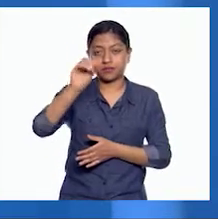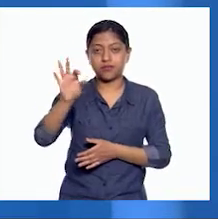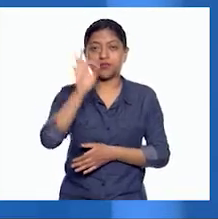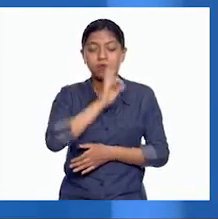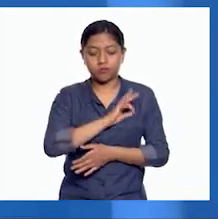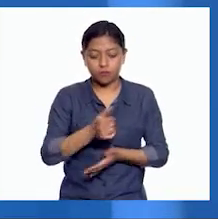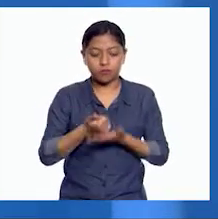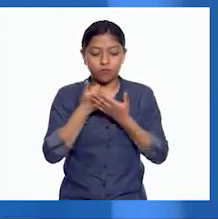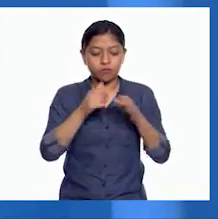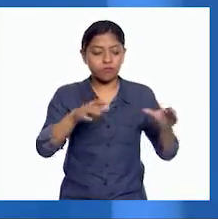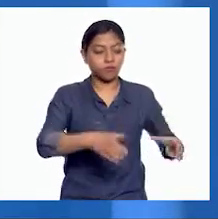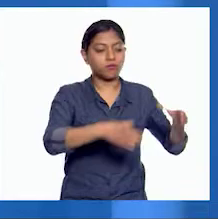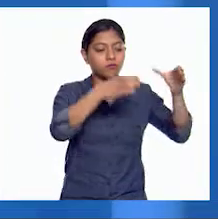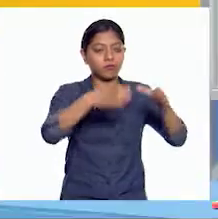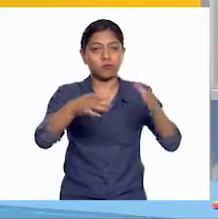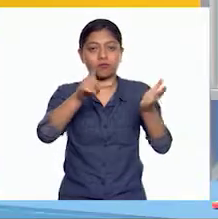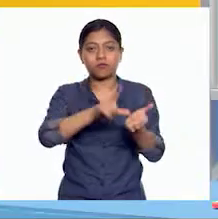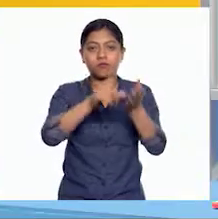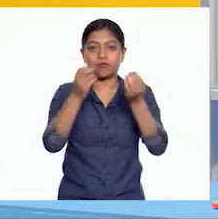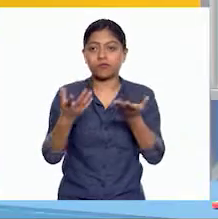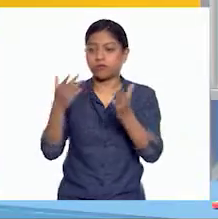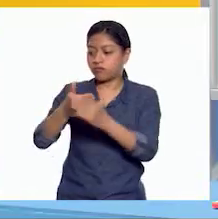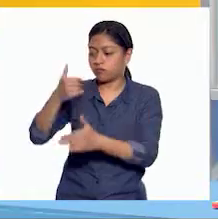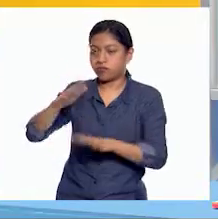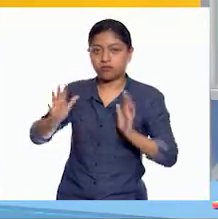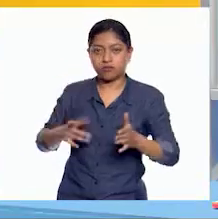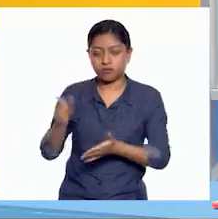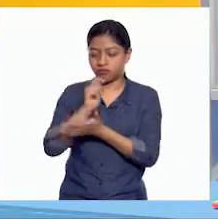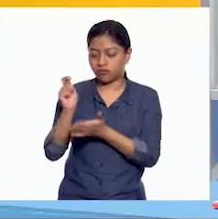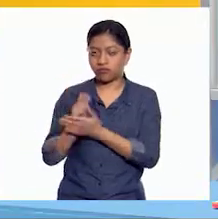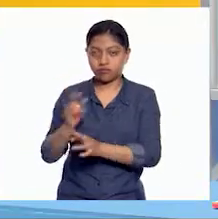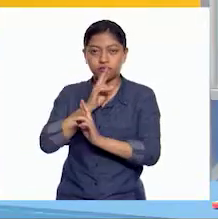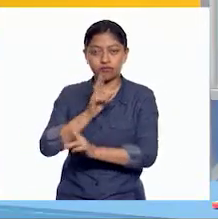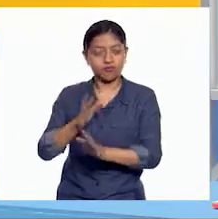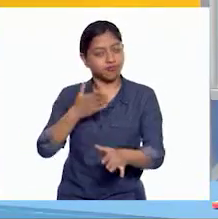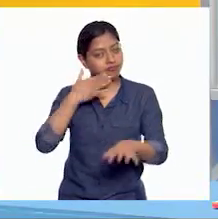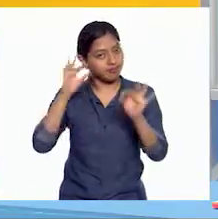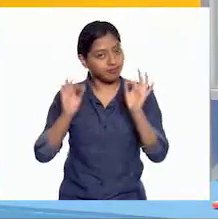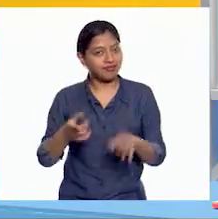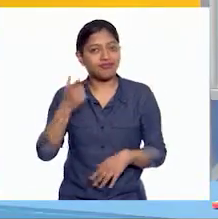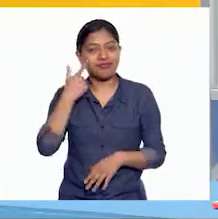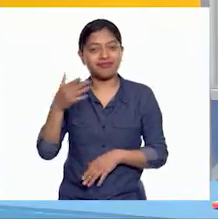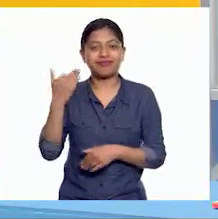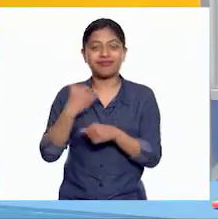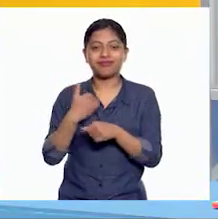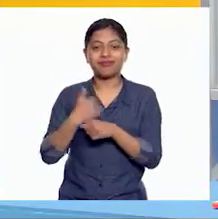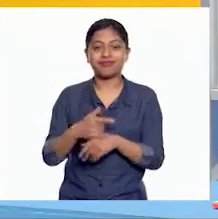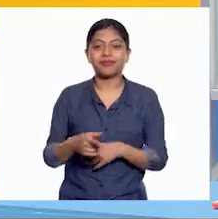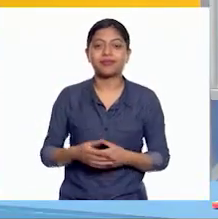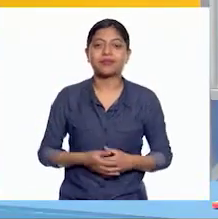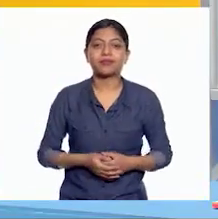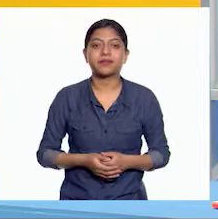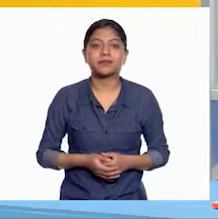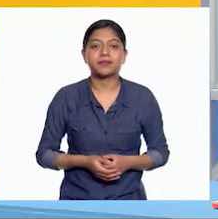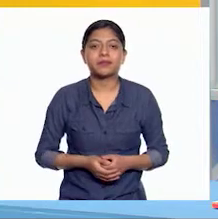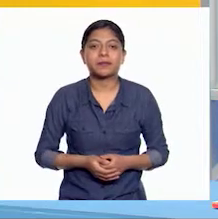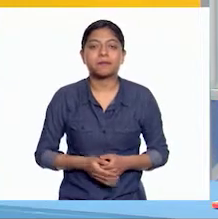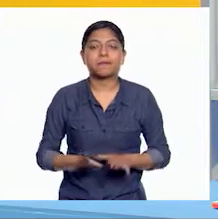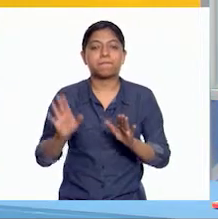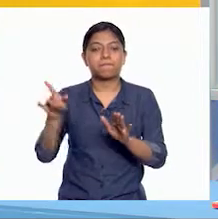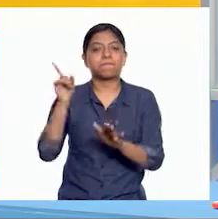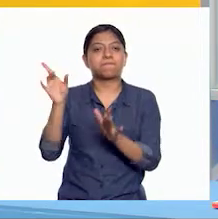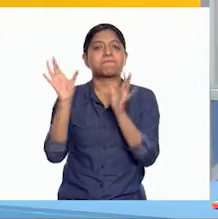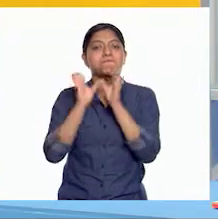puede servir también para este líquido. Ay, te adelantaste, María, vas rápido. Vamos a lo que vamos haciendo, pero veamos. ¿Por qué